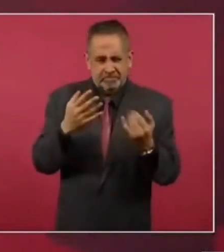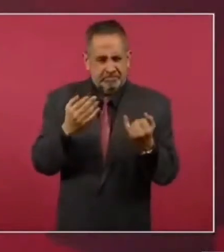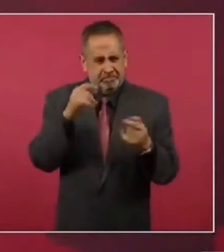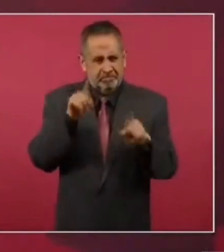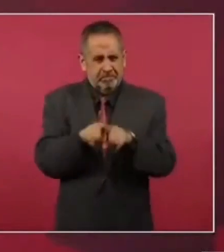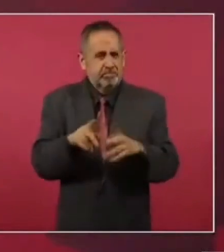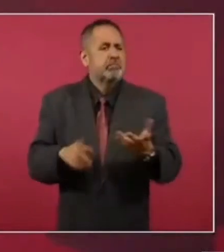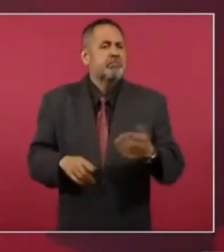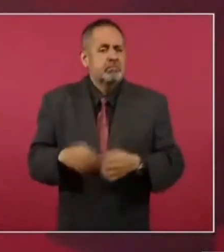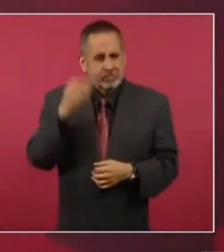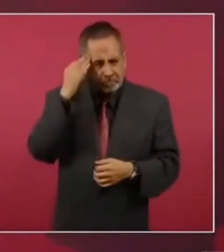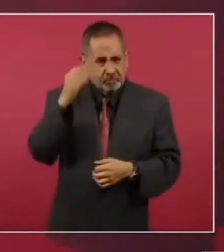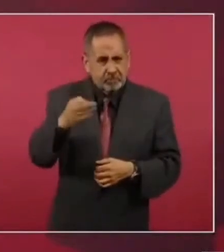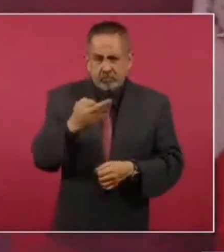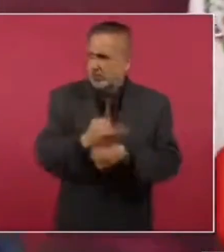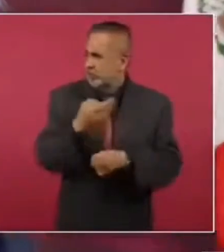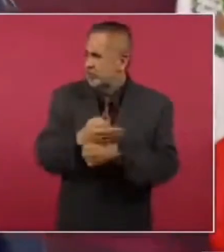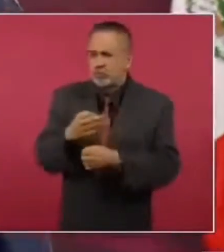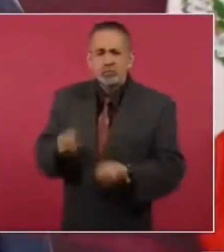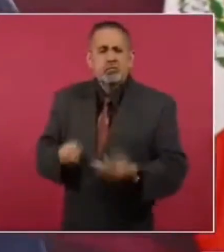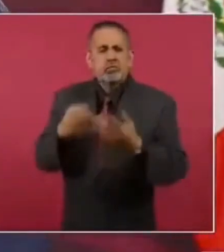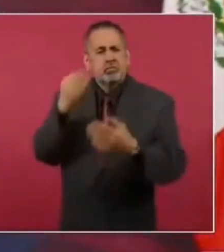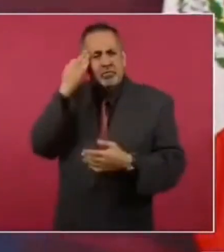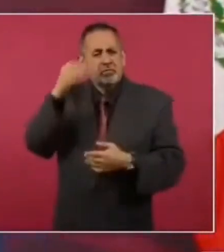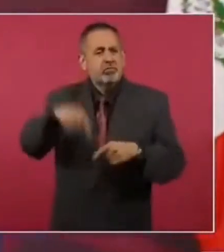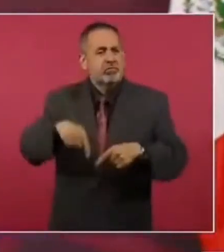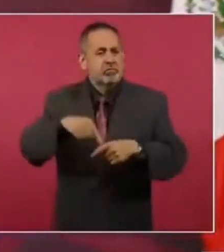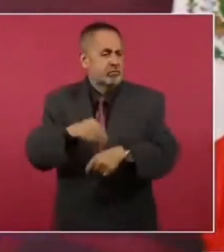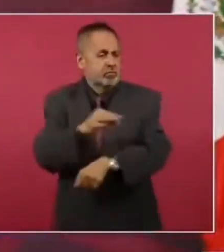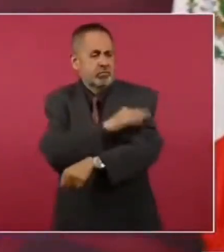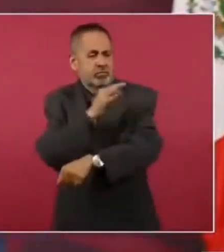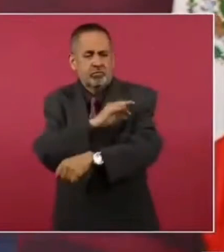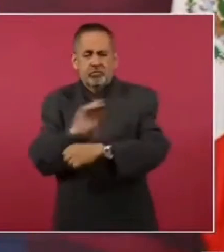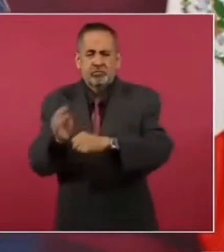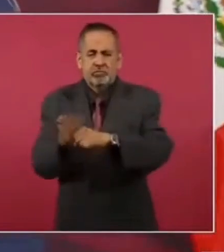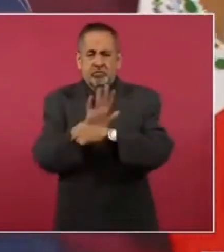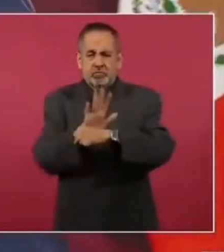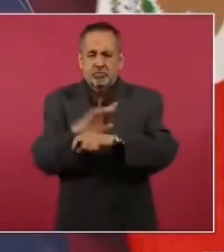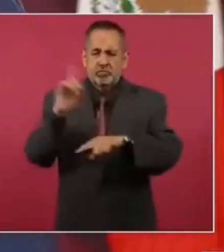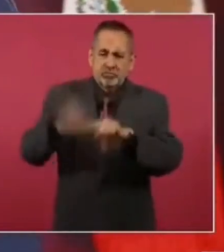¿Cuánto tiempo llevó ahora conseguir la vacuna contra el COVID?